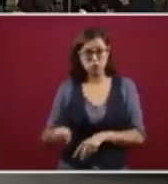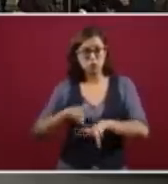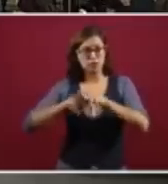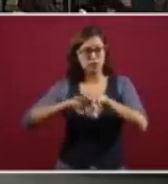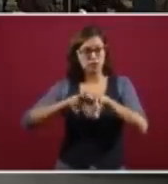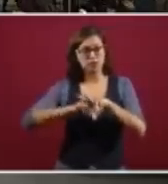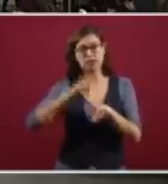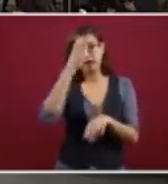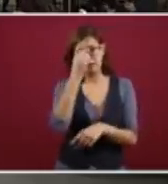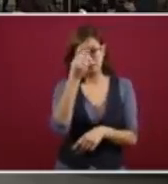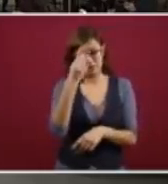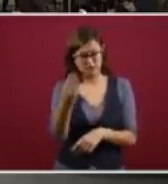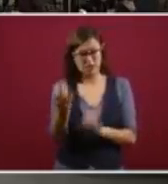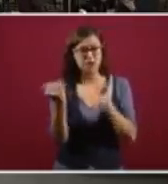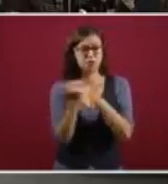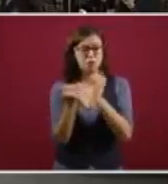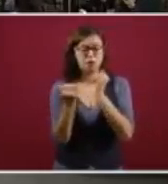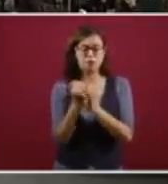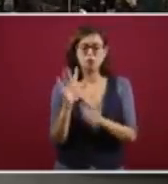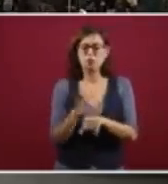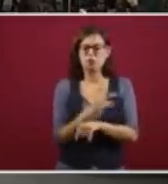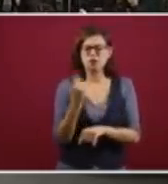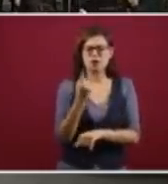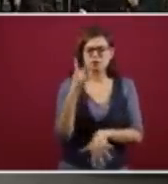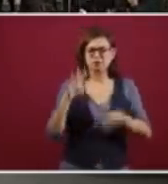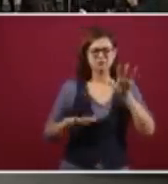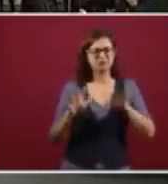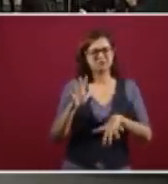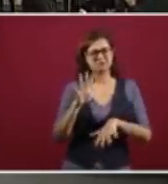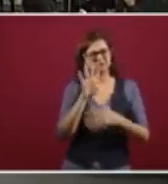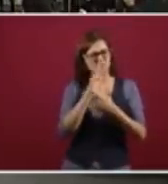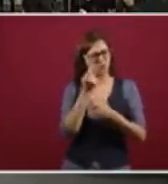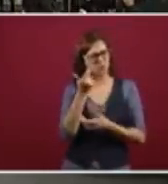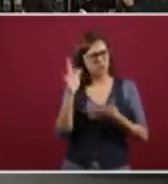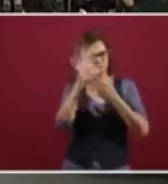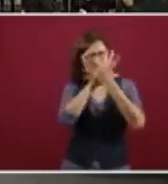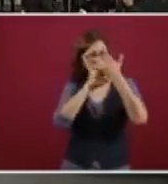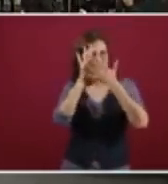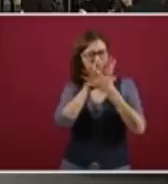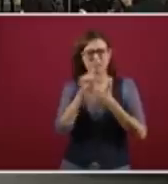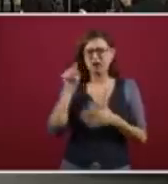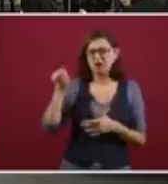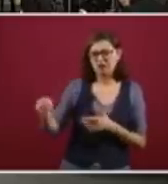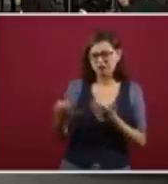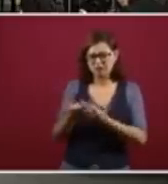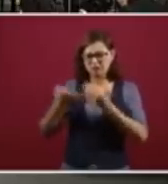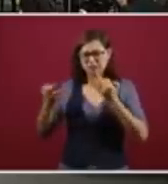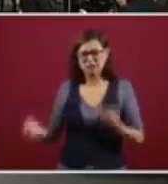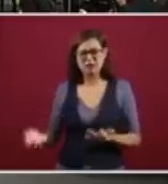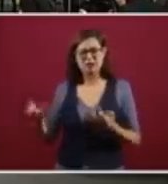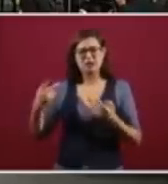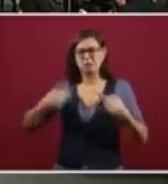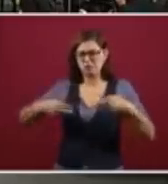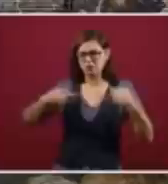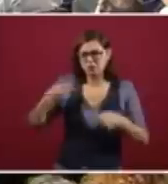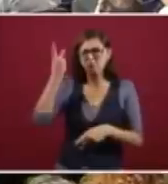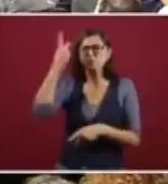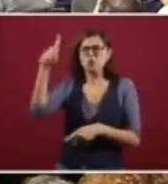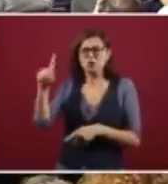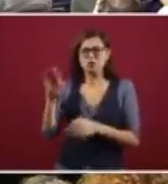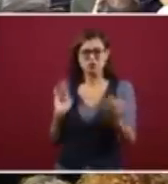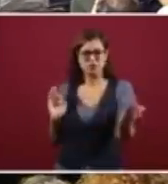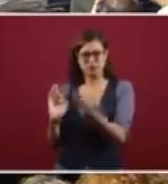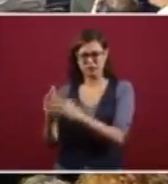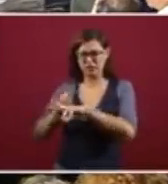claro, sobre todo para las personas que tienen tierras y que están cerca de este proyecto, presidente. Bueno, en el caso de